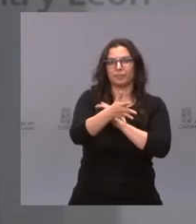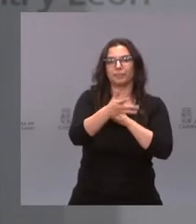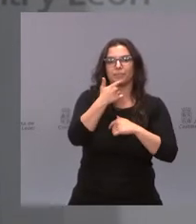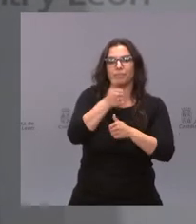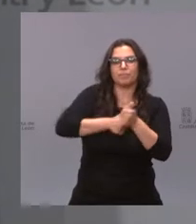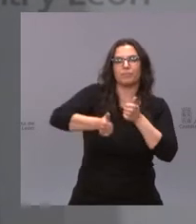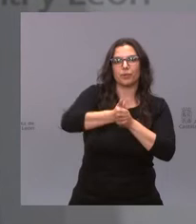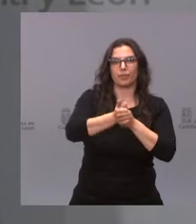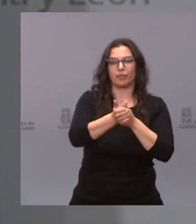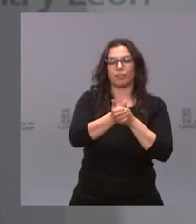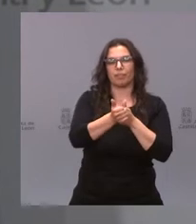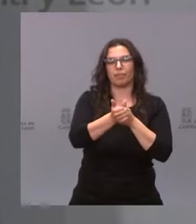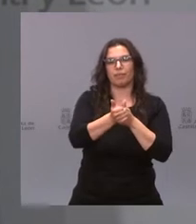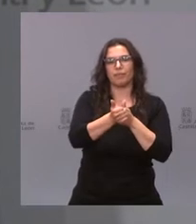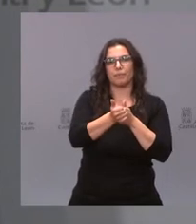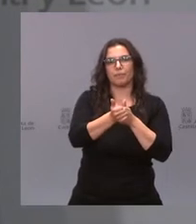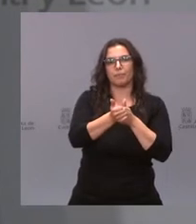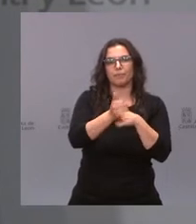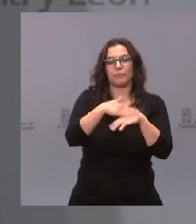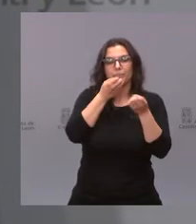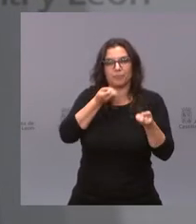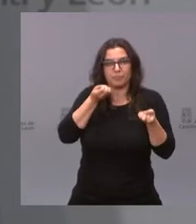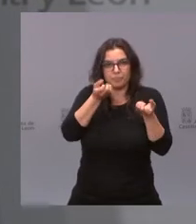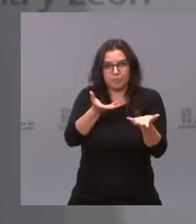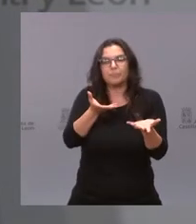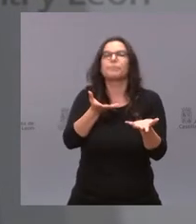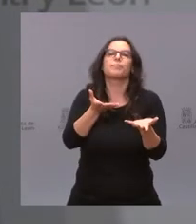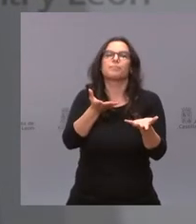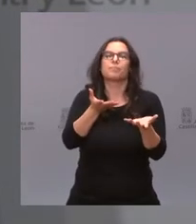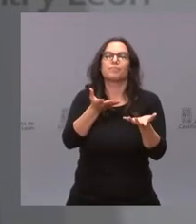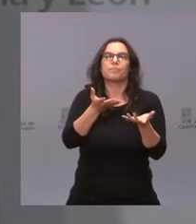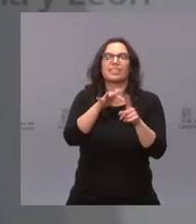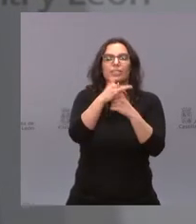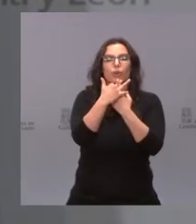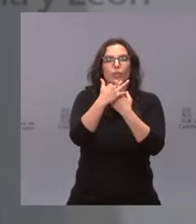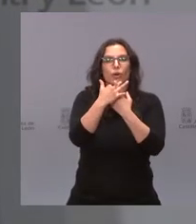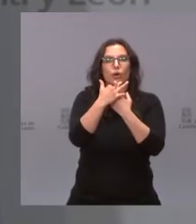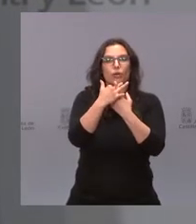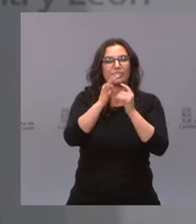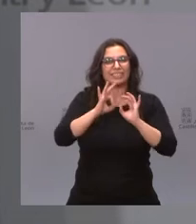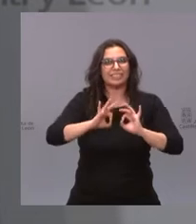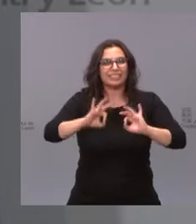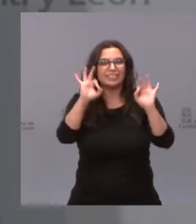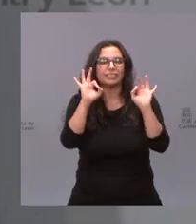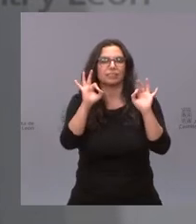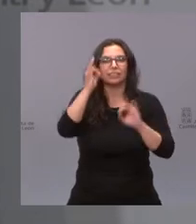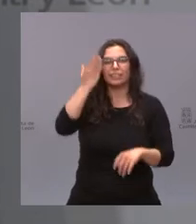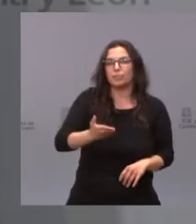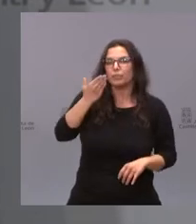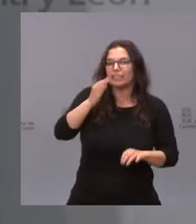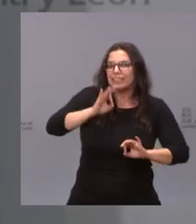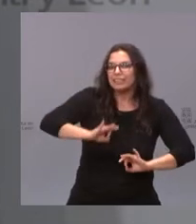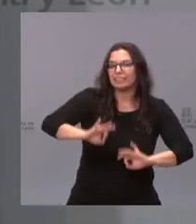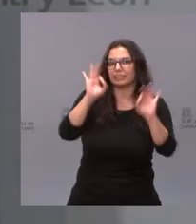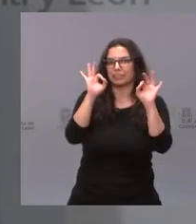prioridad a la declaración y declarar como situación de especial y de extraordinaria trascendencia y